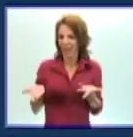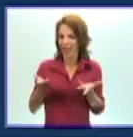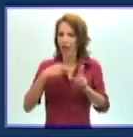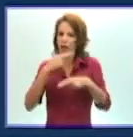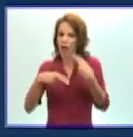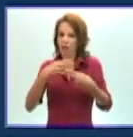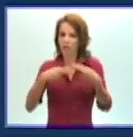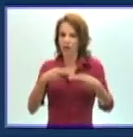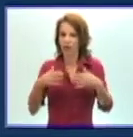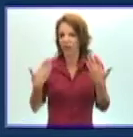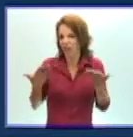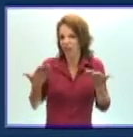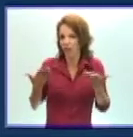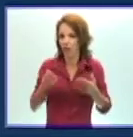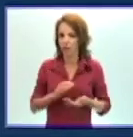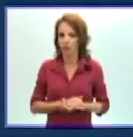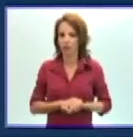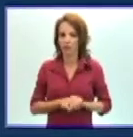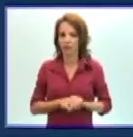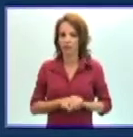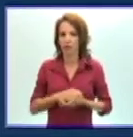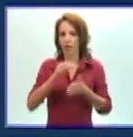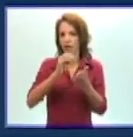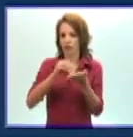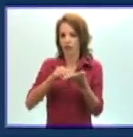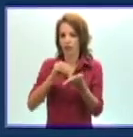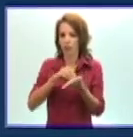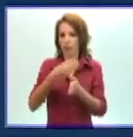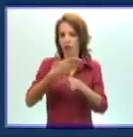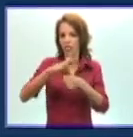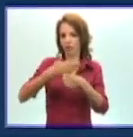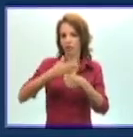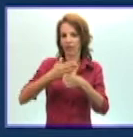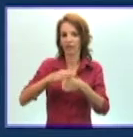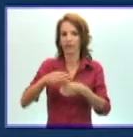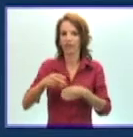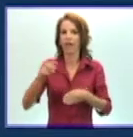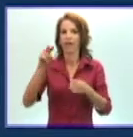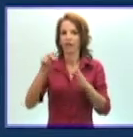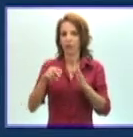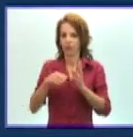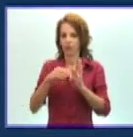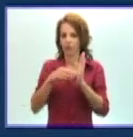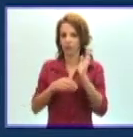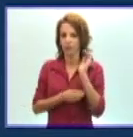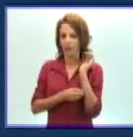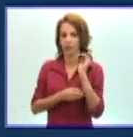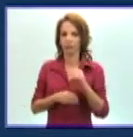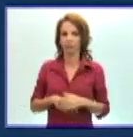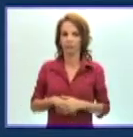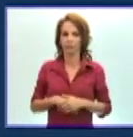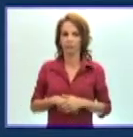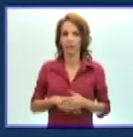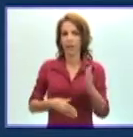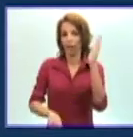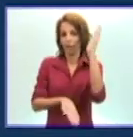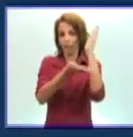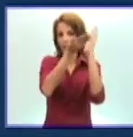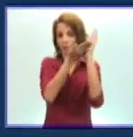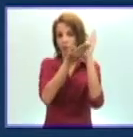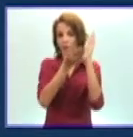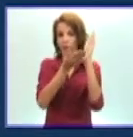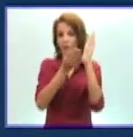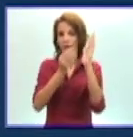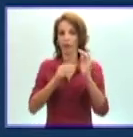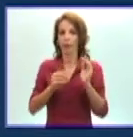Se calcula la diferencia entre estos valores, el mayor número menos el menor. ¿Qué valor nos